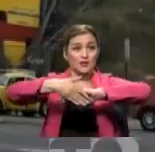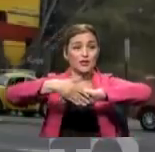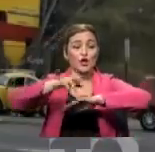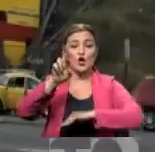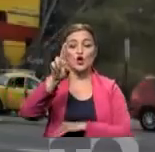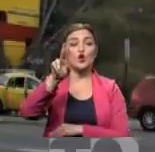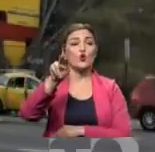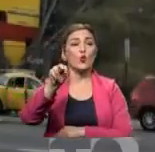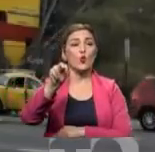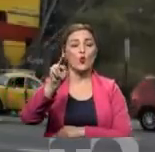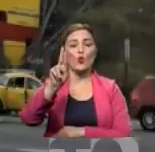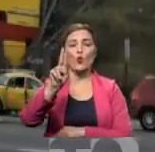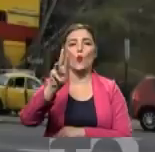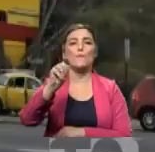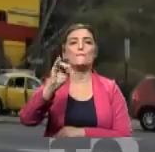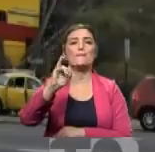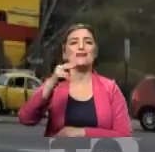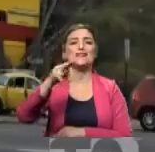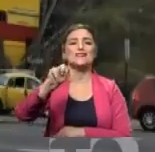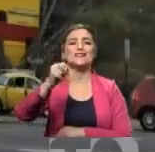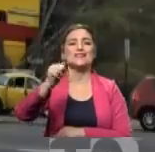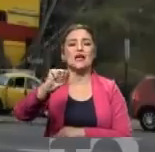Está cerrada a la altura